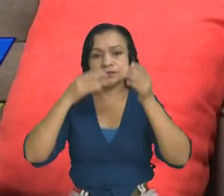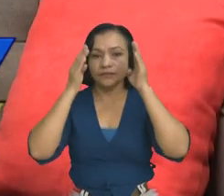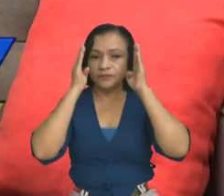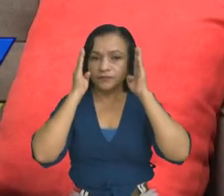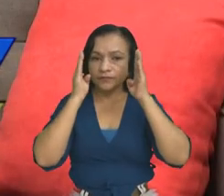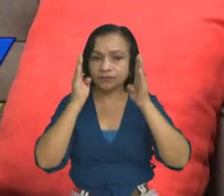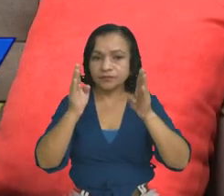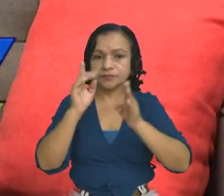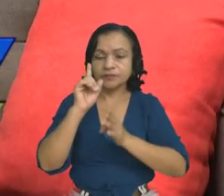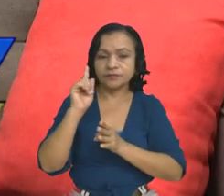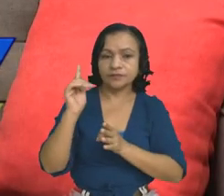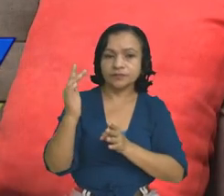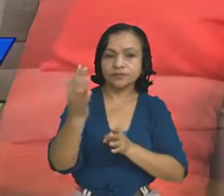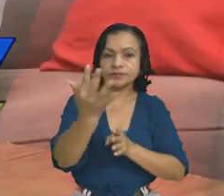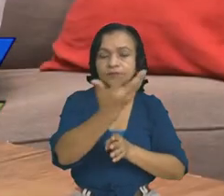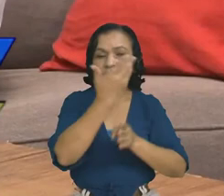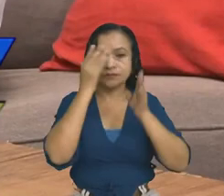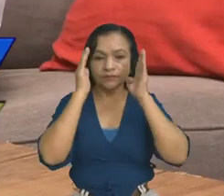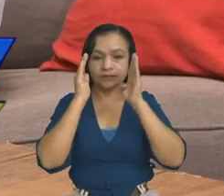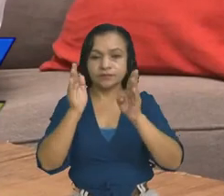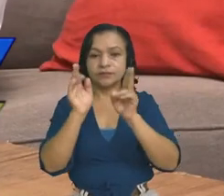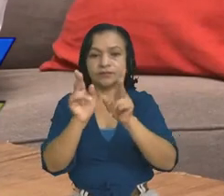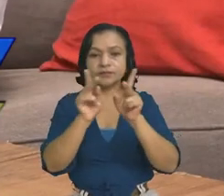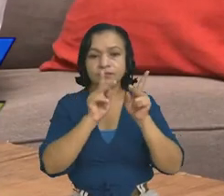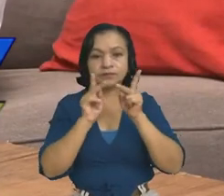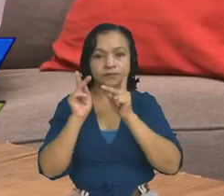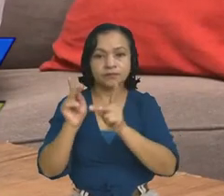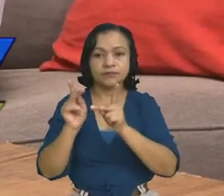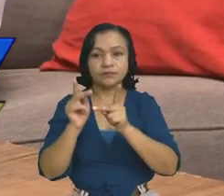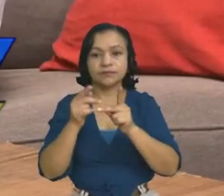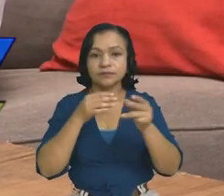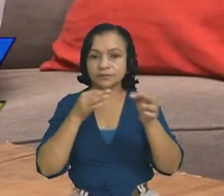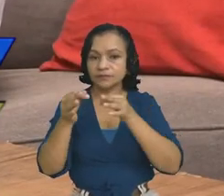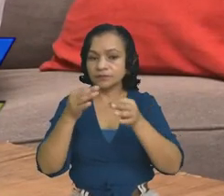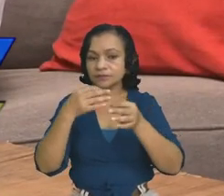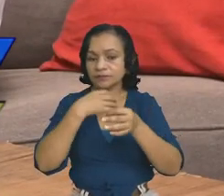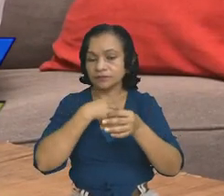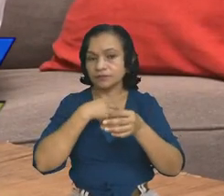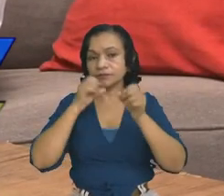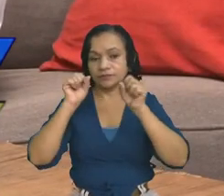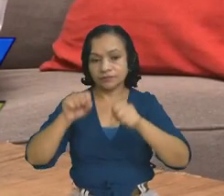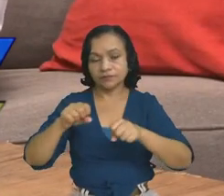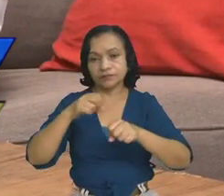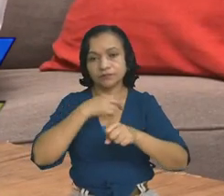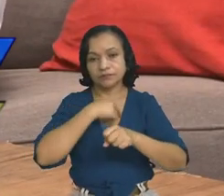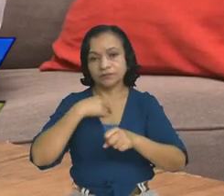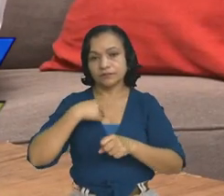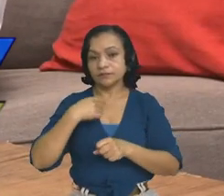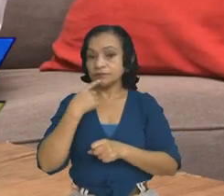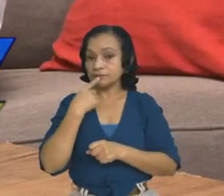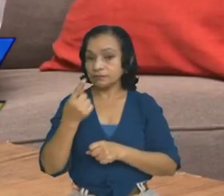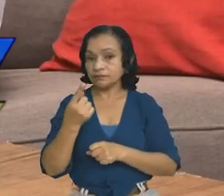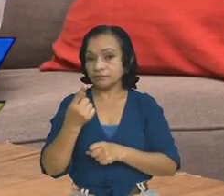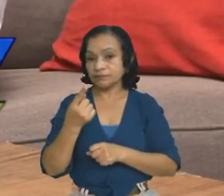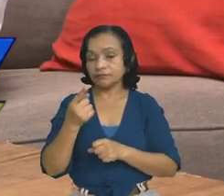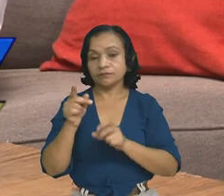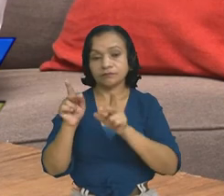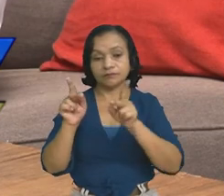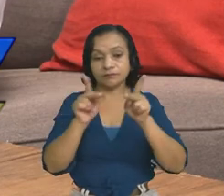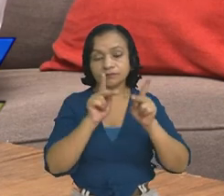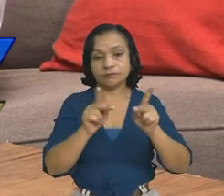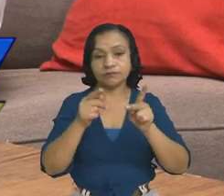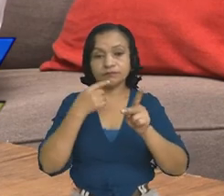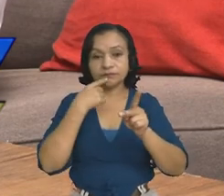asegurado en todos los momentos la atención a nuestra población y con el fortalecimiento de sus capacidades y cumpliendo, ¿no?, con nuestra población con